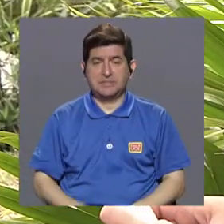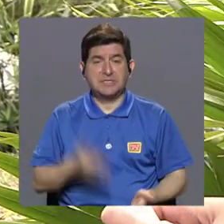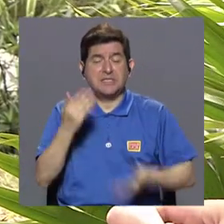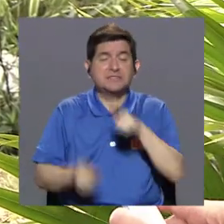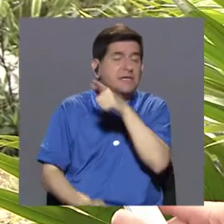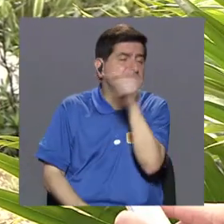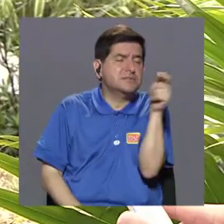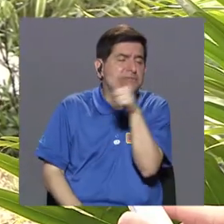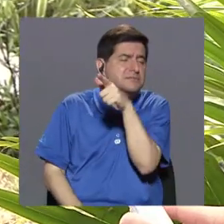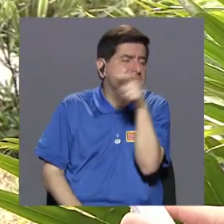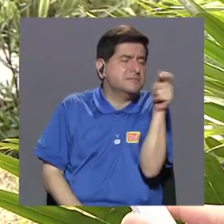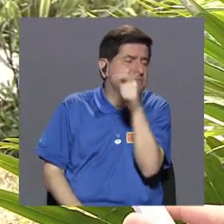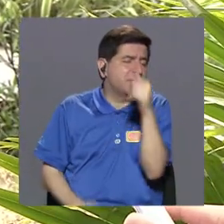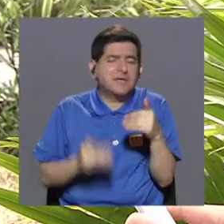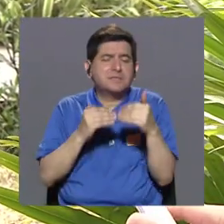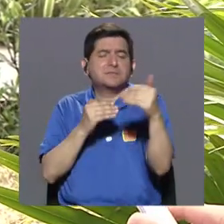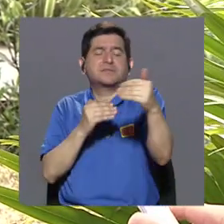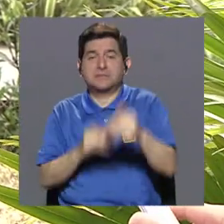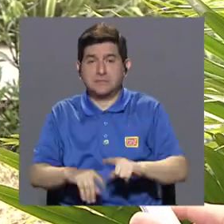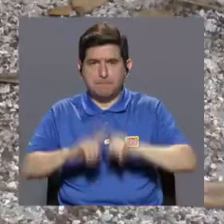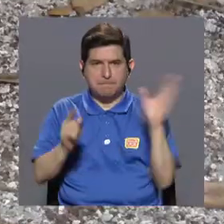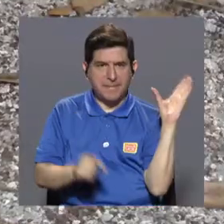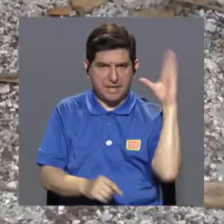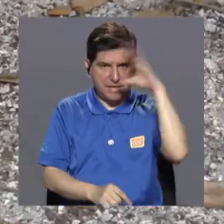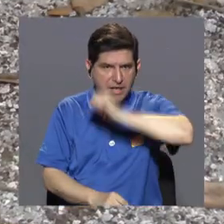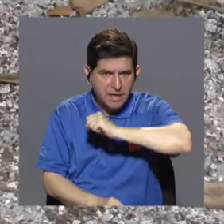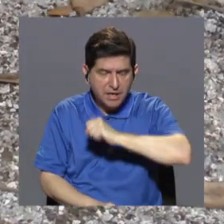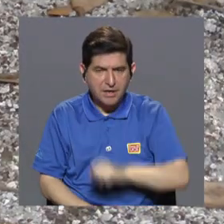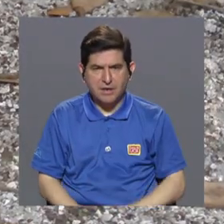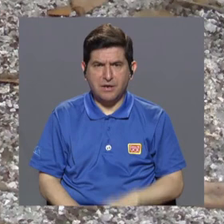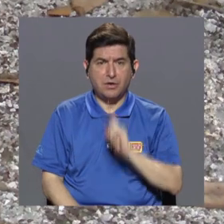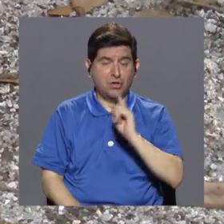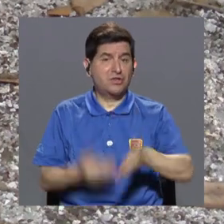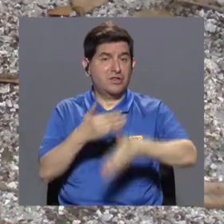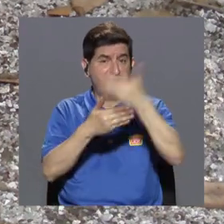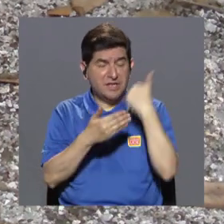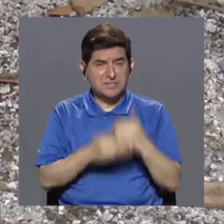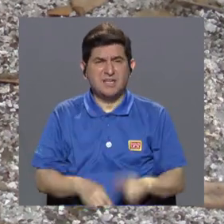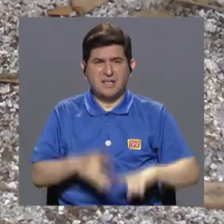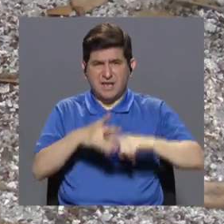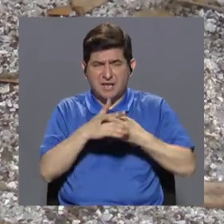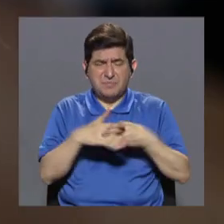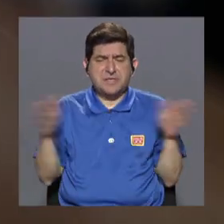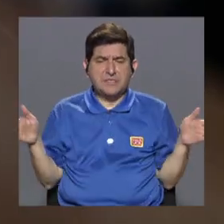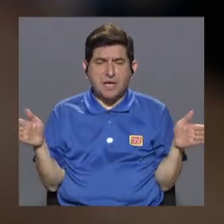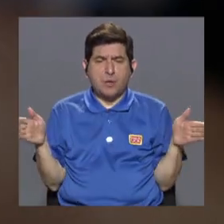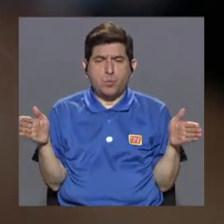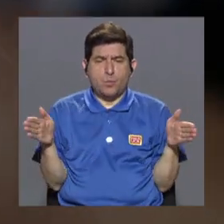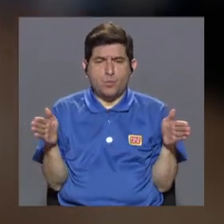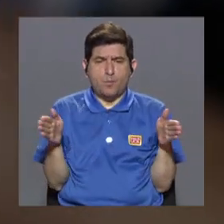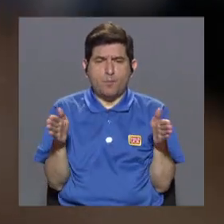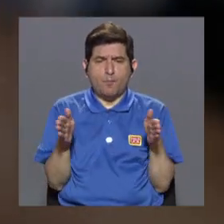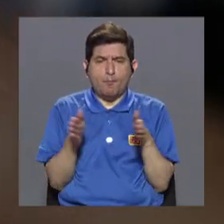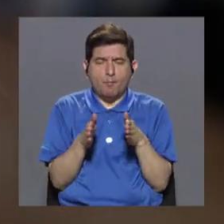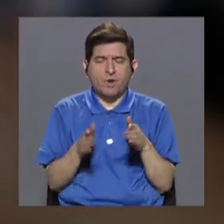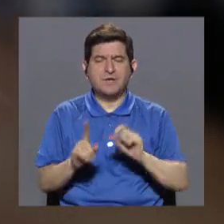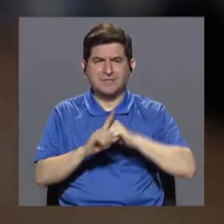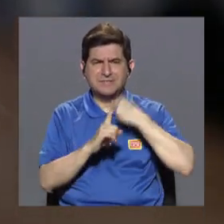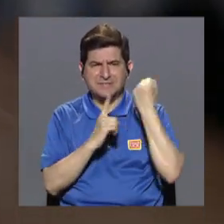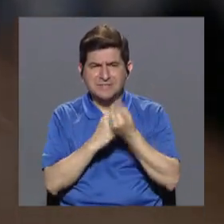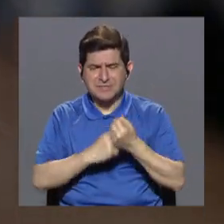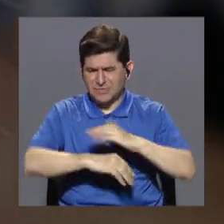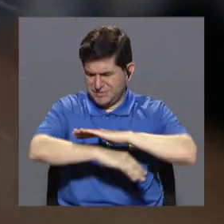meses, pero nos damos cuenta por lo que comentábamos antes que sí comienzan a perder peso, vemos mal la condición de